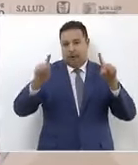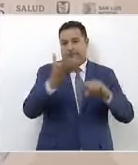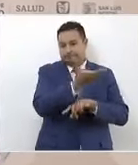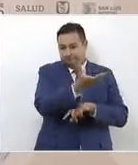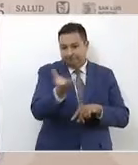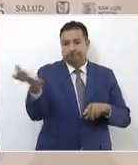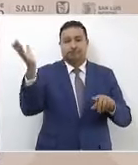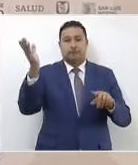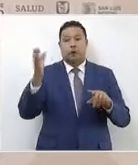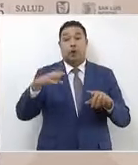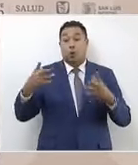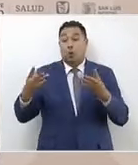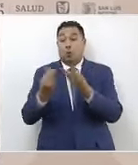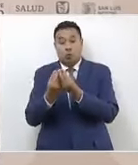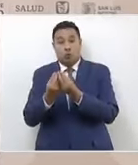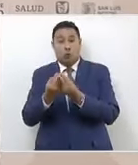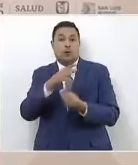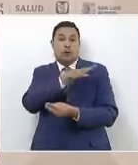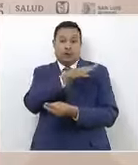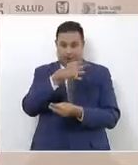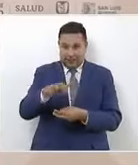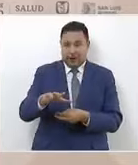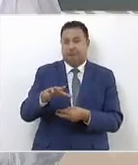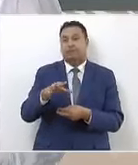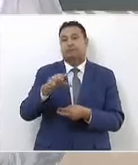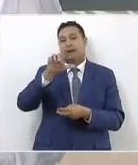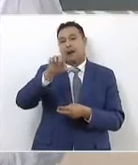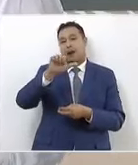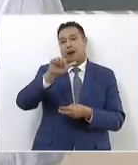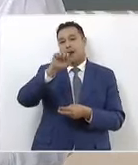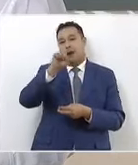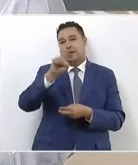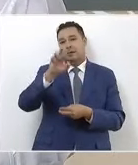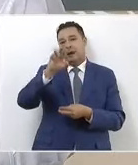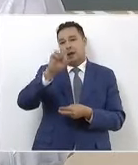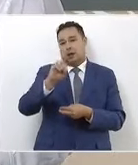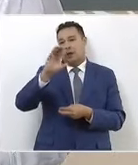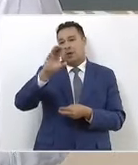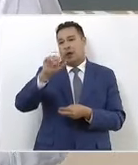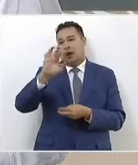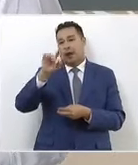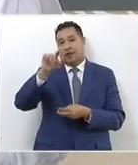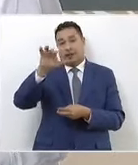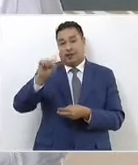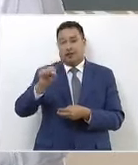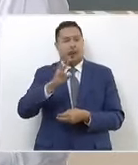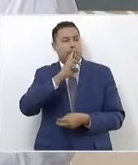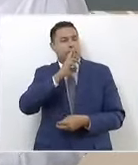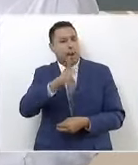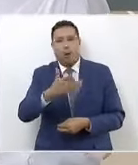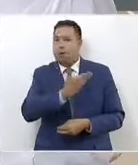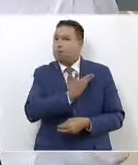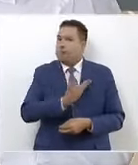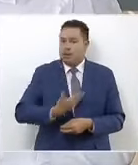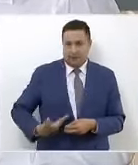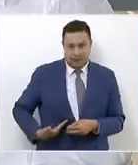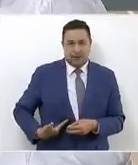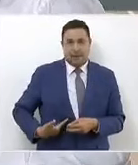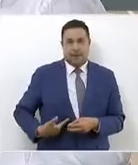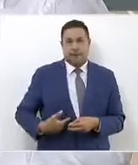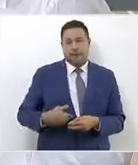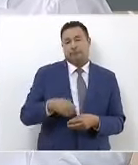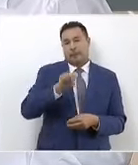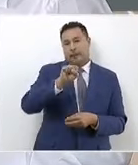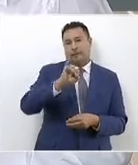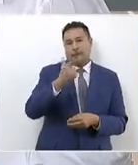con el general Lázaro Cárdenas, el mejor presidente del siglo